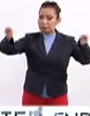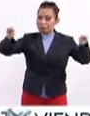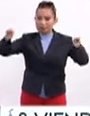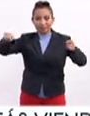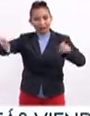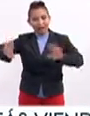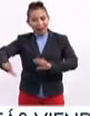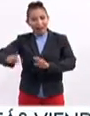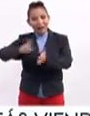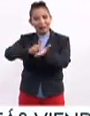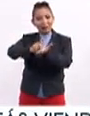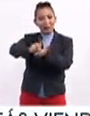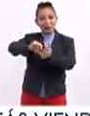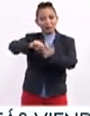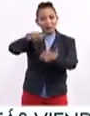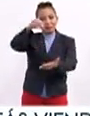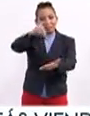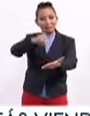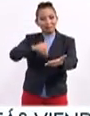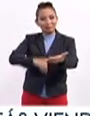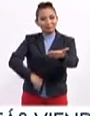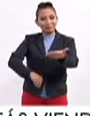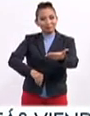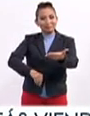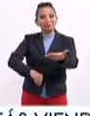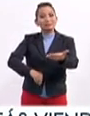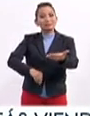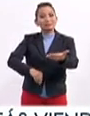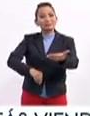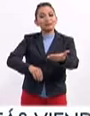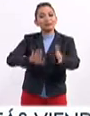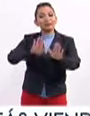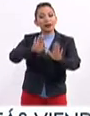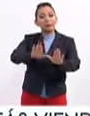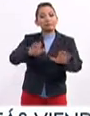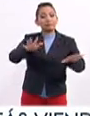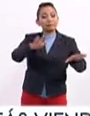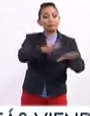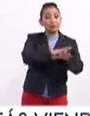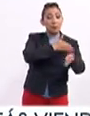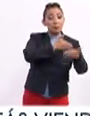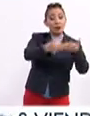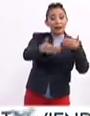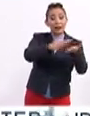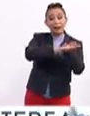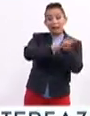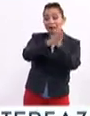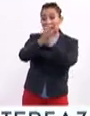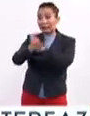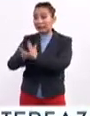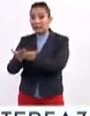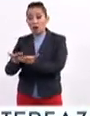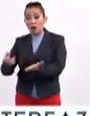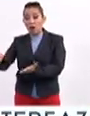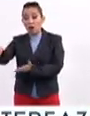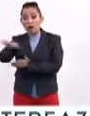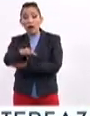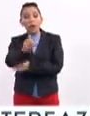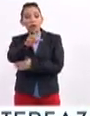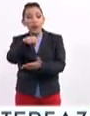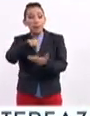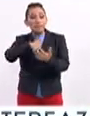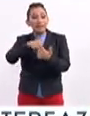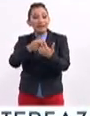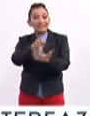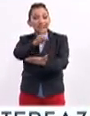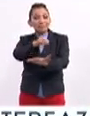ahí aparecen los derechos. Es decir, el signo del tránsito a la modernidad de las sociedades es cuando